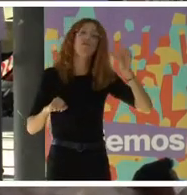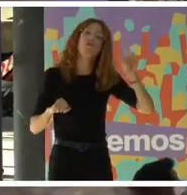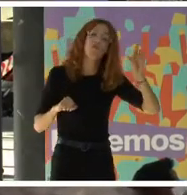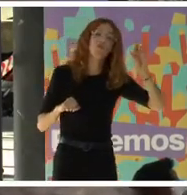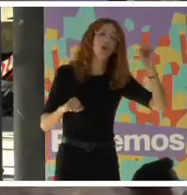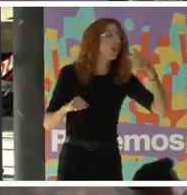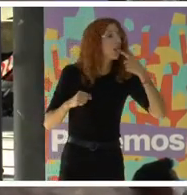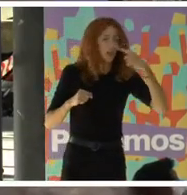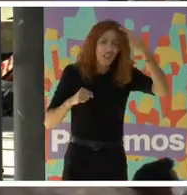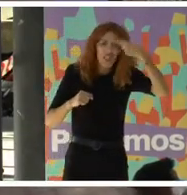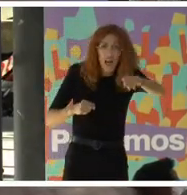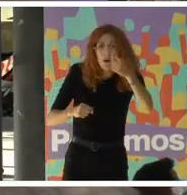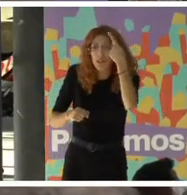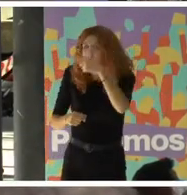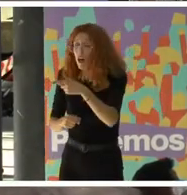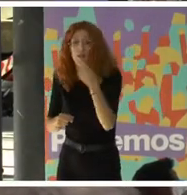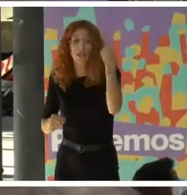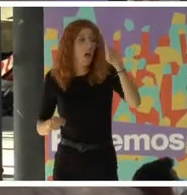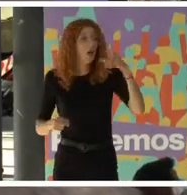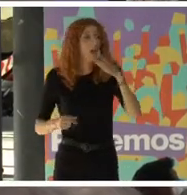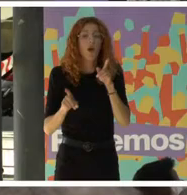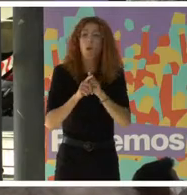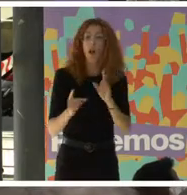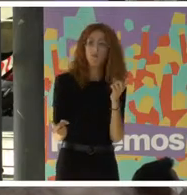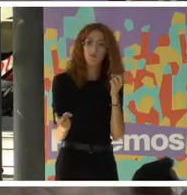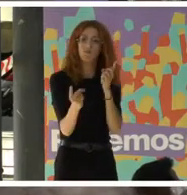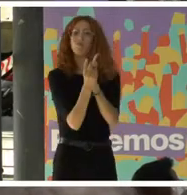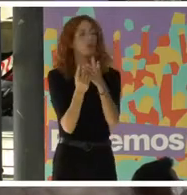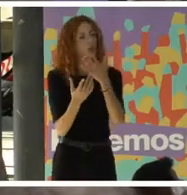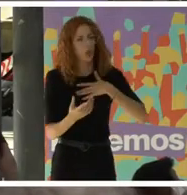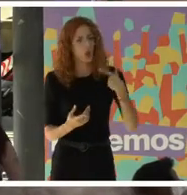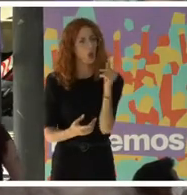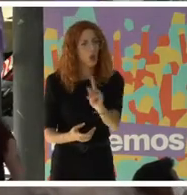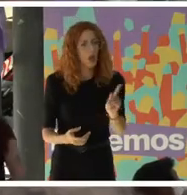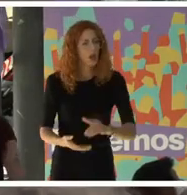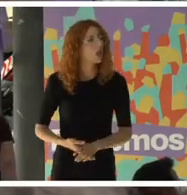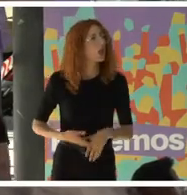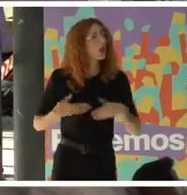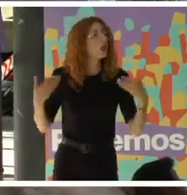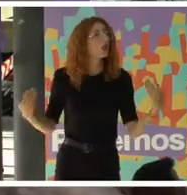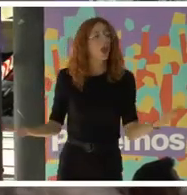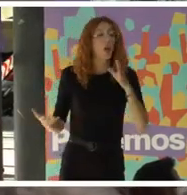Lo sabe todo el mundo y no quiere enfrentarse a ellos. Por eso,